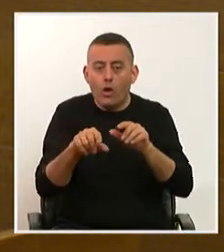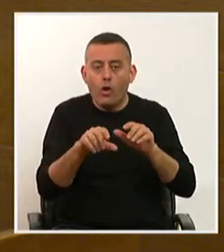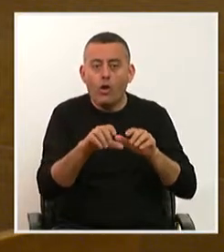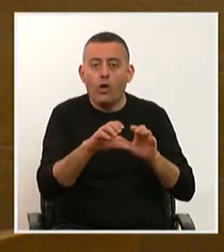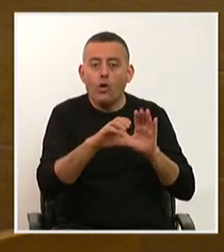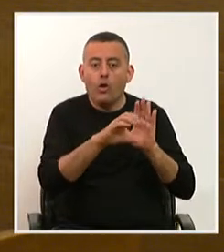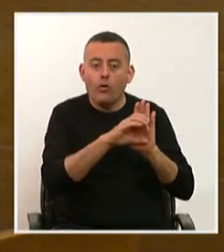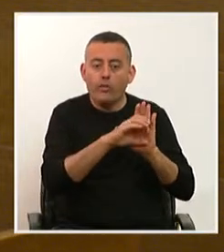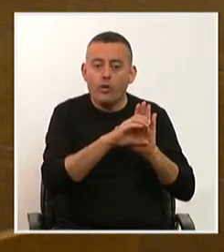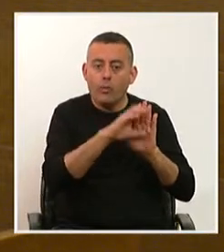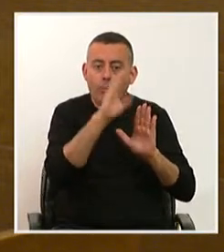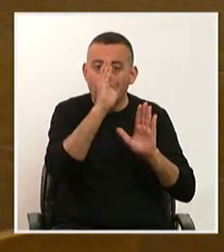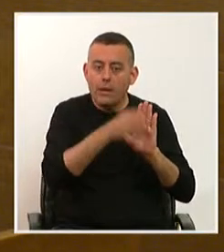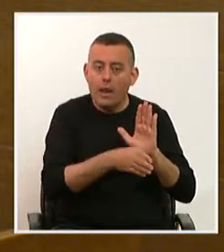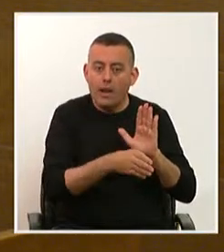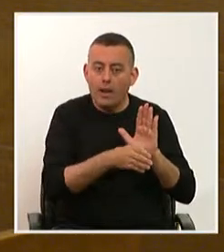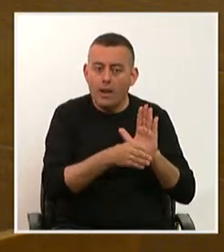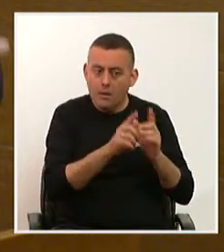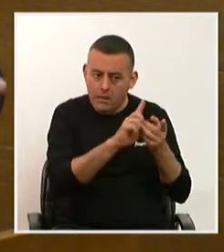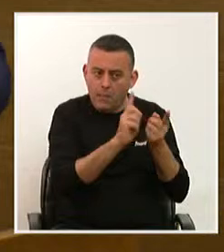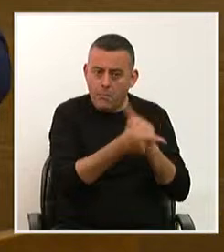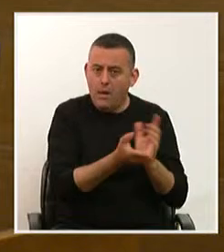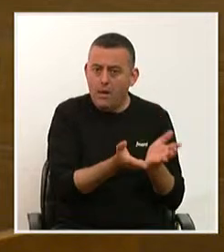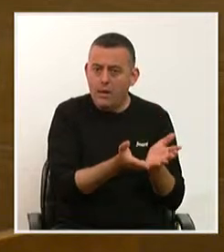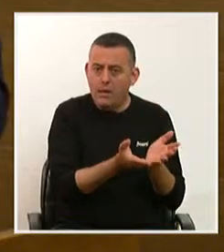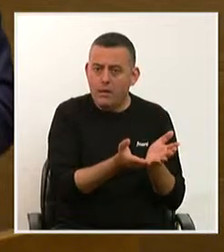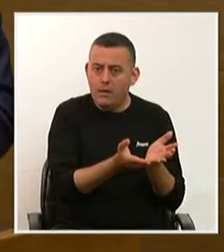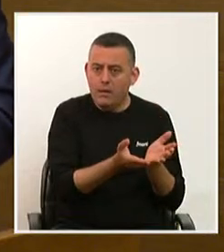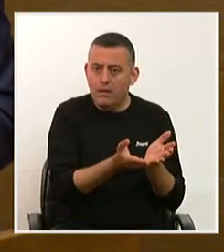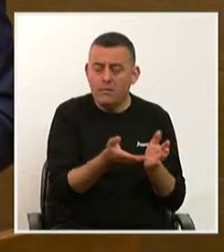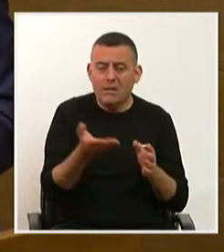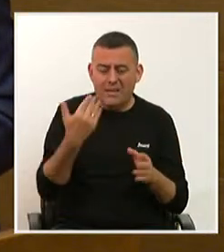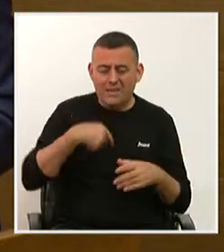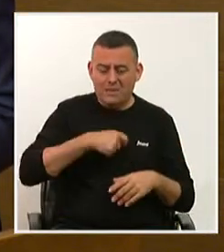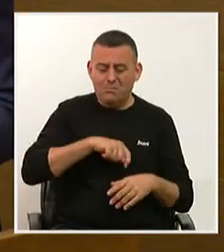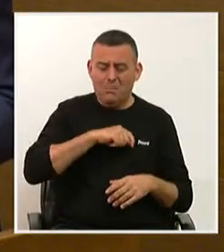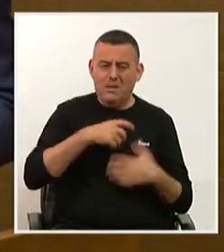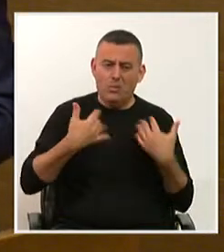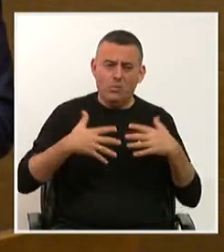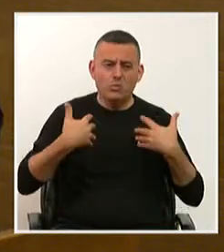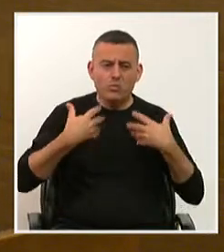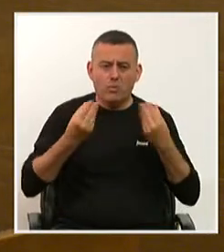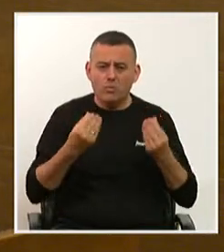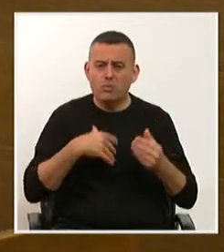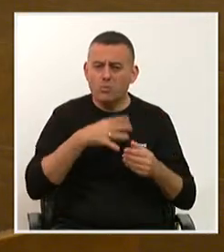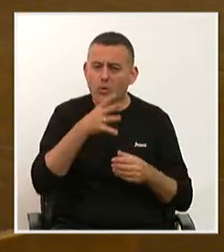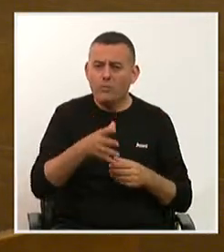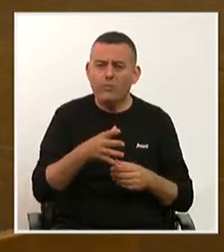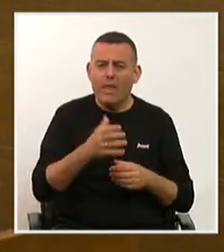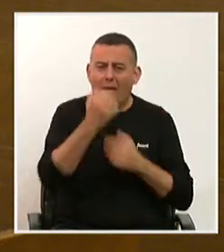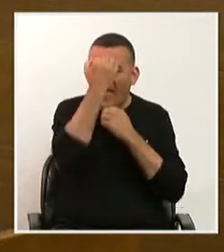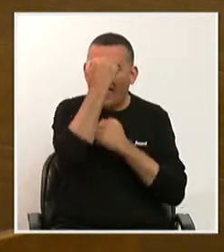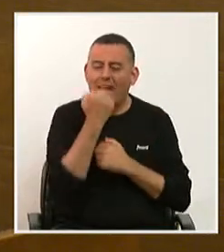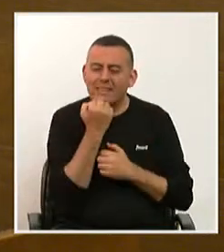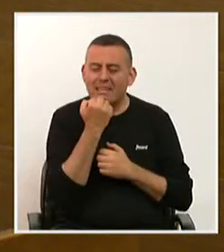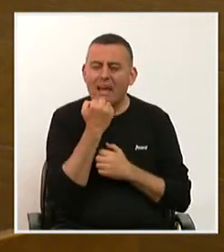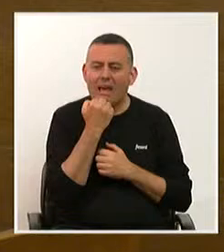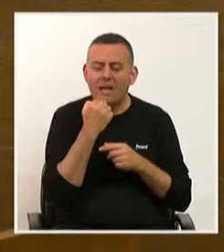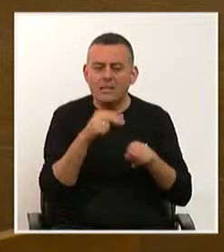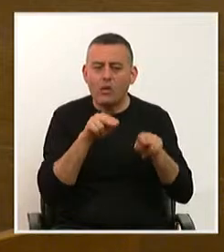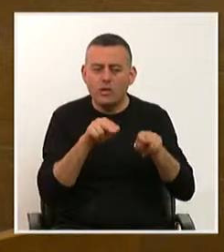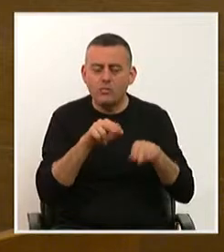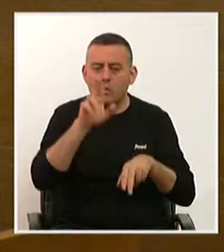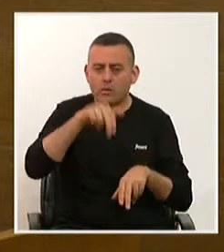España por el terrorismo etarra y jihadista vale la pena presionar para